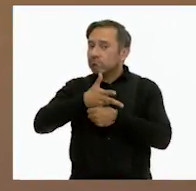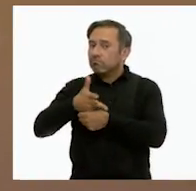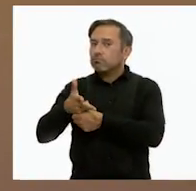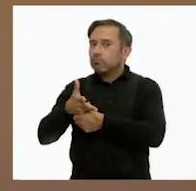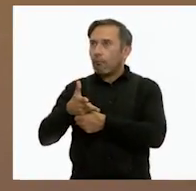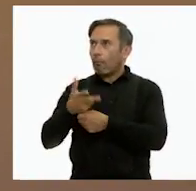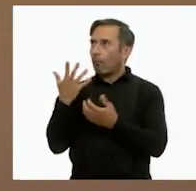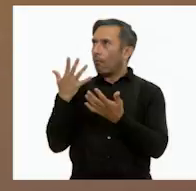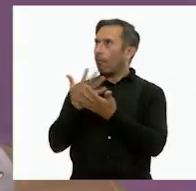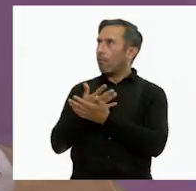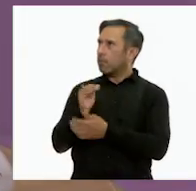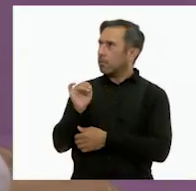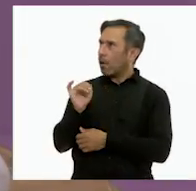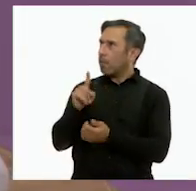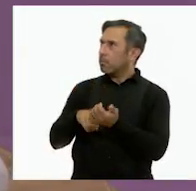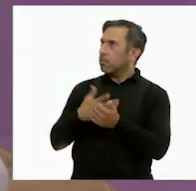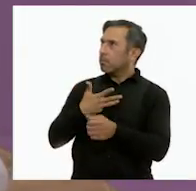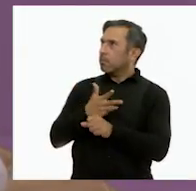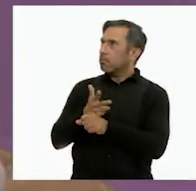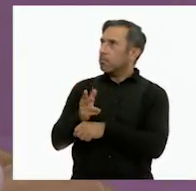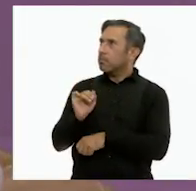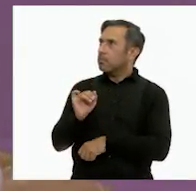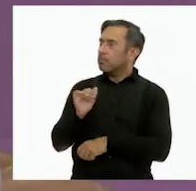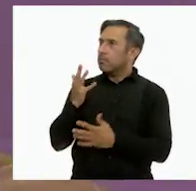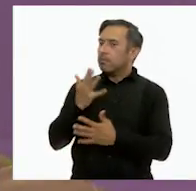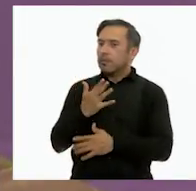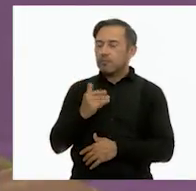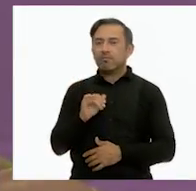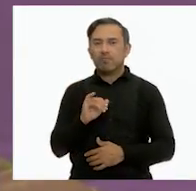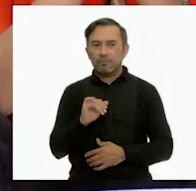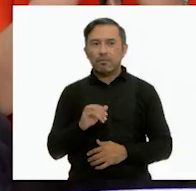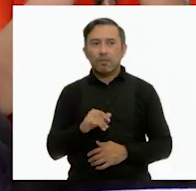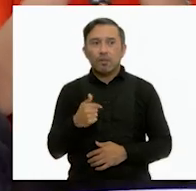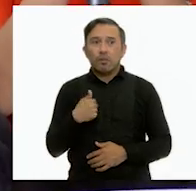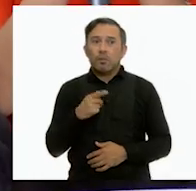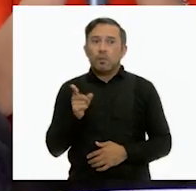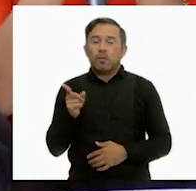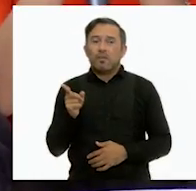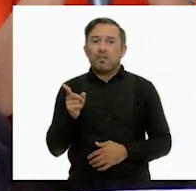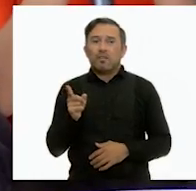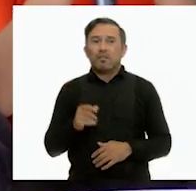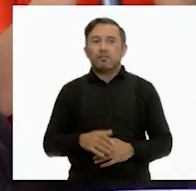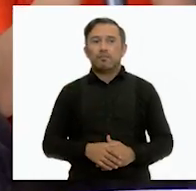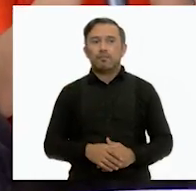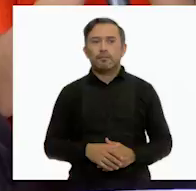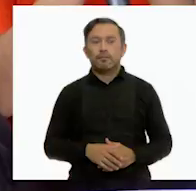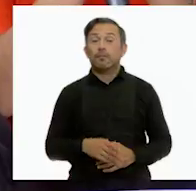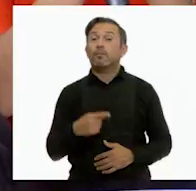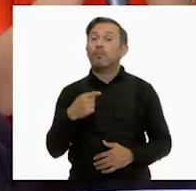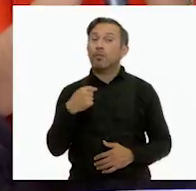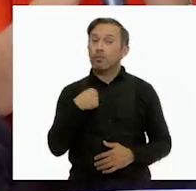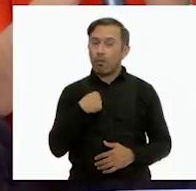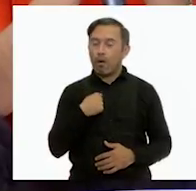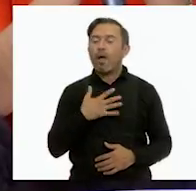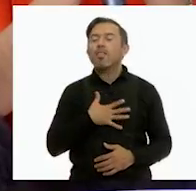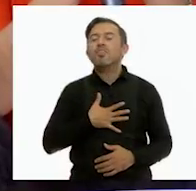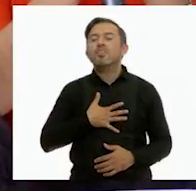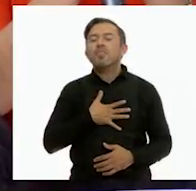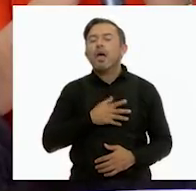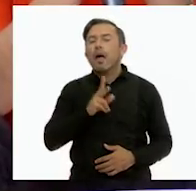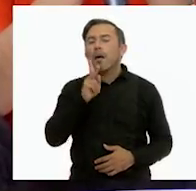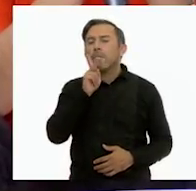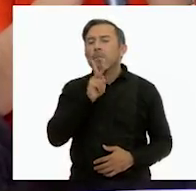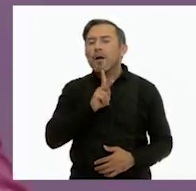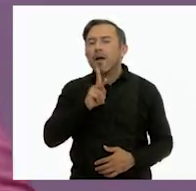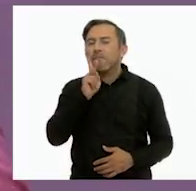Sí, ella salió cómo se estaba comportando. Y yo les hice una prueba para ver si